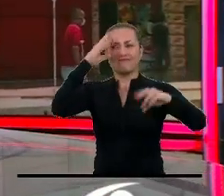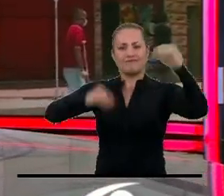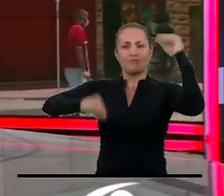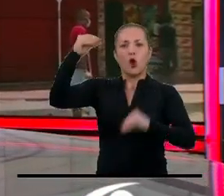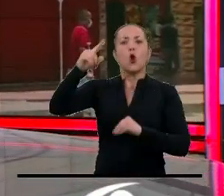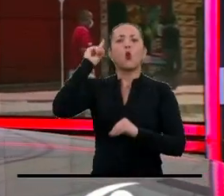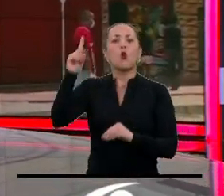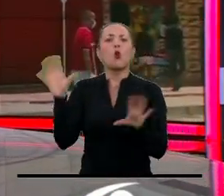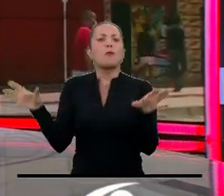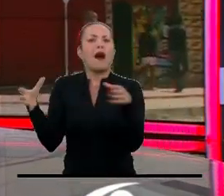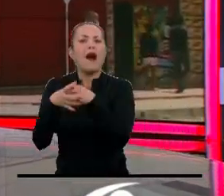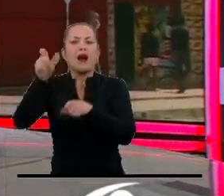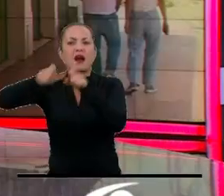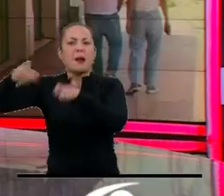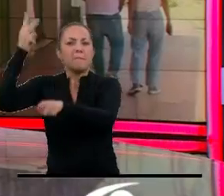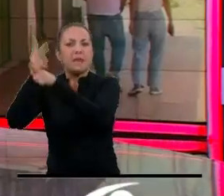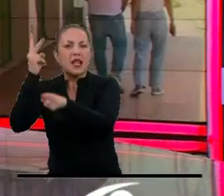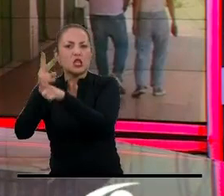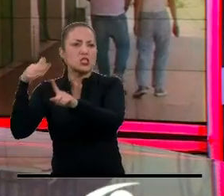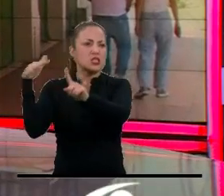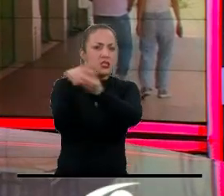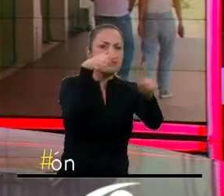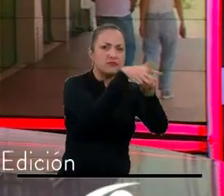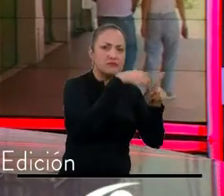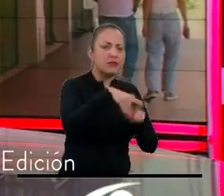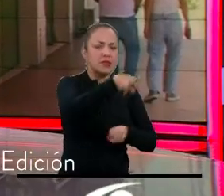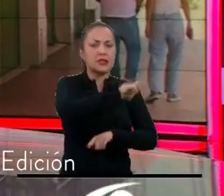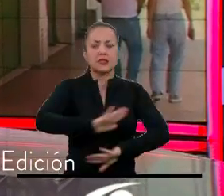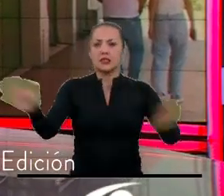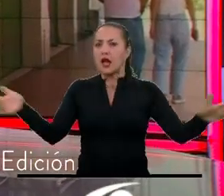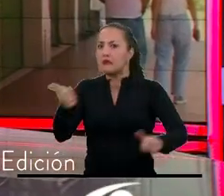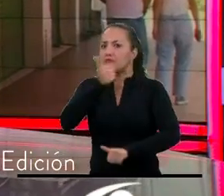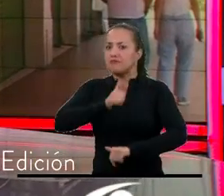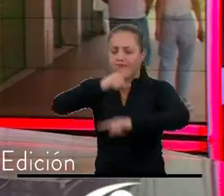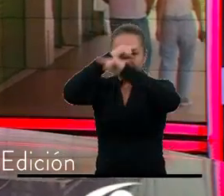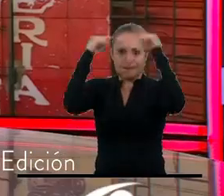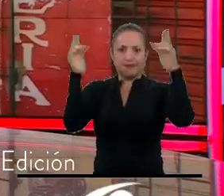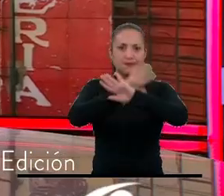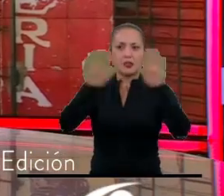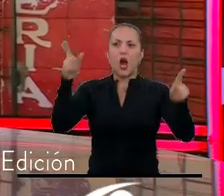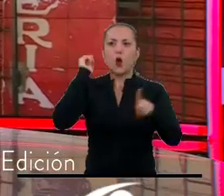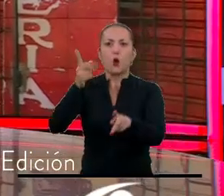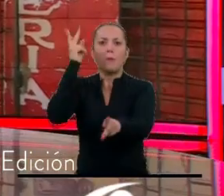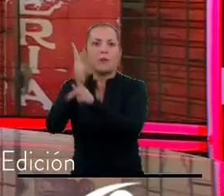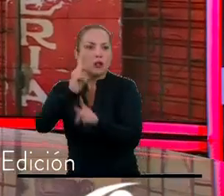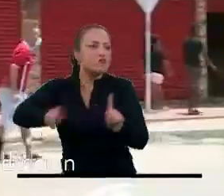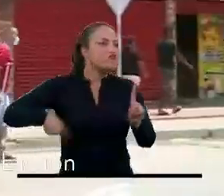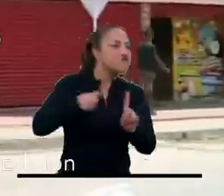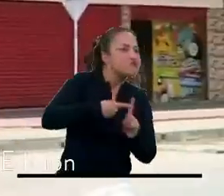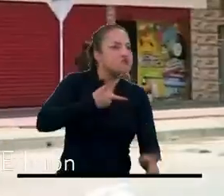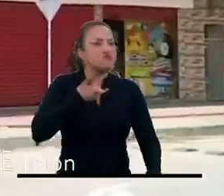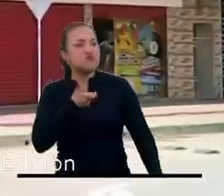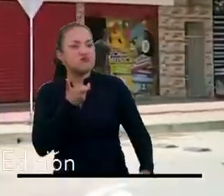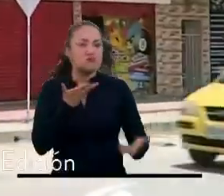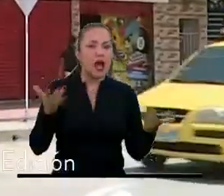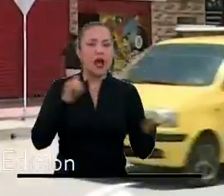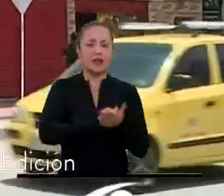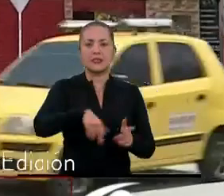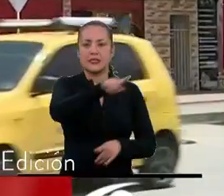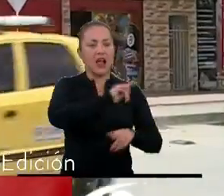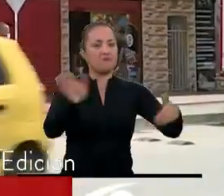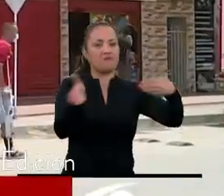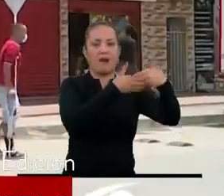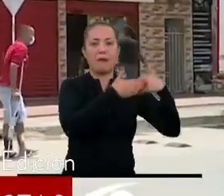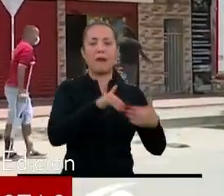una marcha para rechazar la delincuencia y aseguran que ya no soportan las presiones de los criminales. Así se encuentran